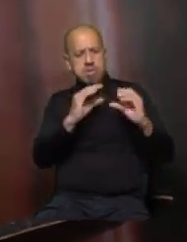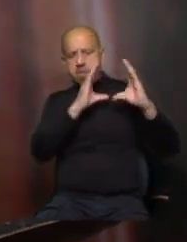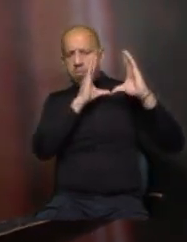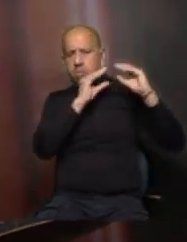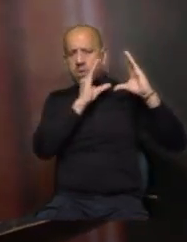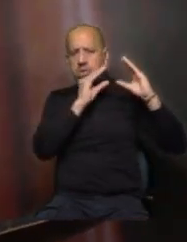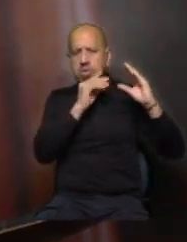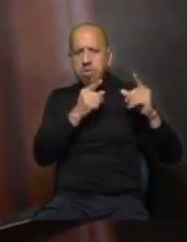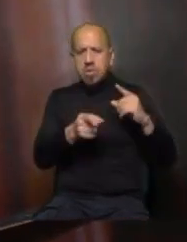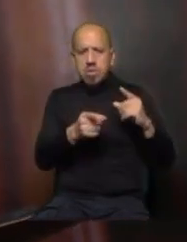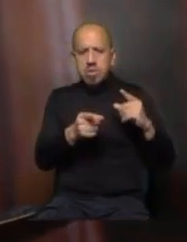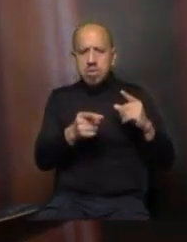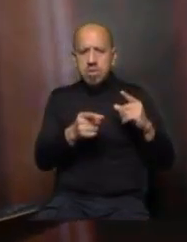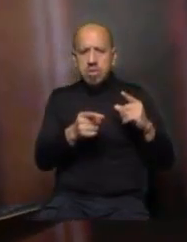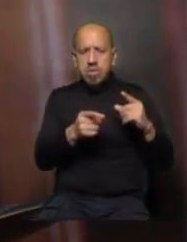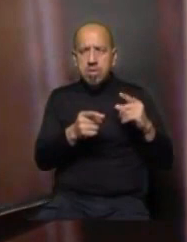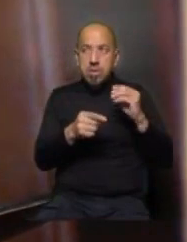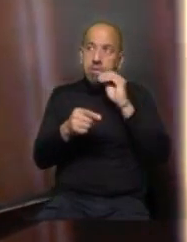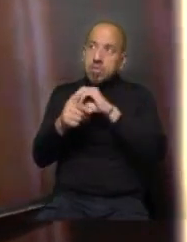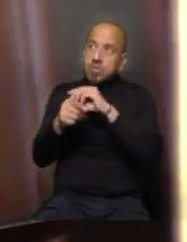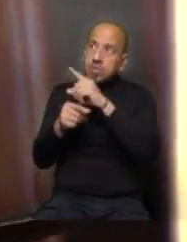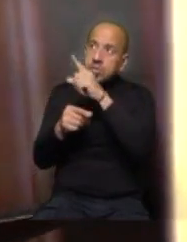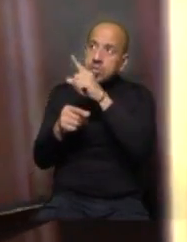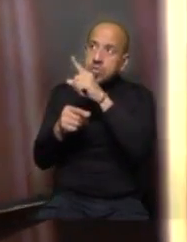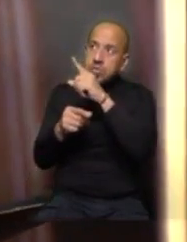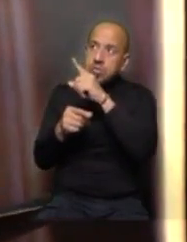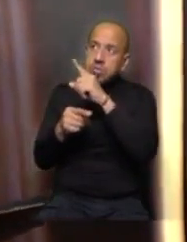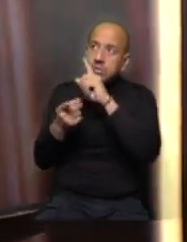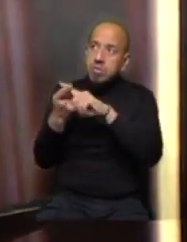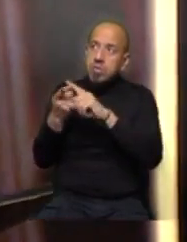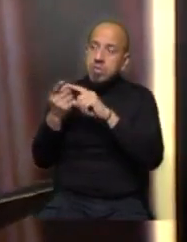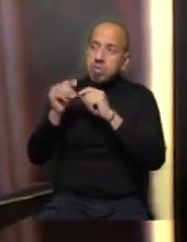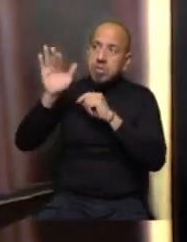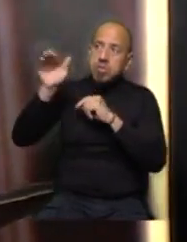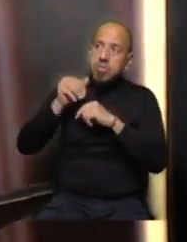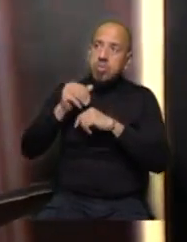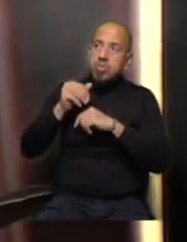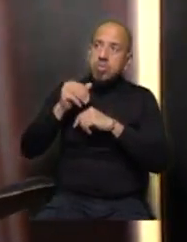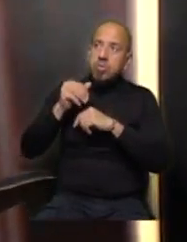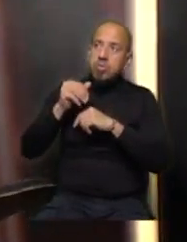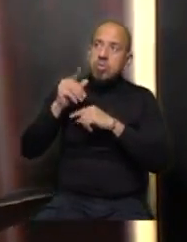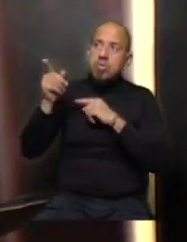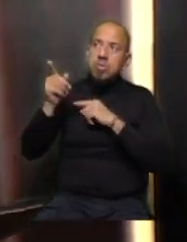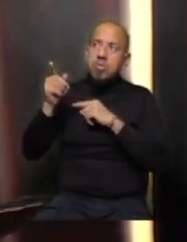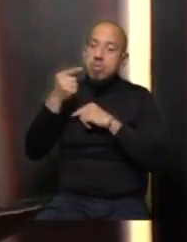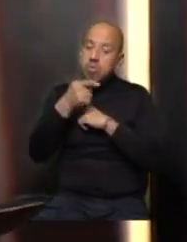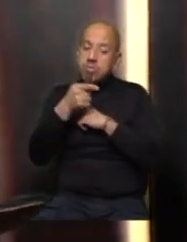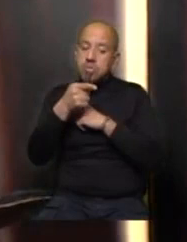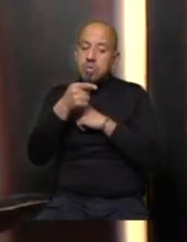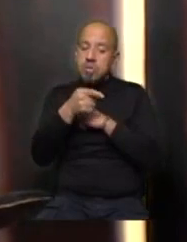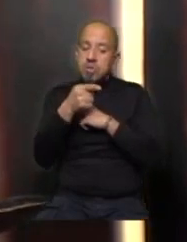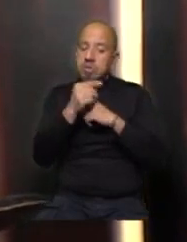almohadón señor señor llamó a Jordán en voz baja en el